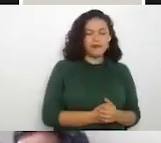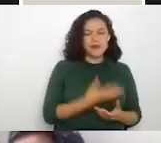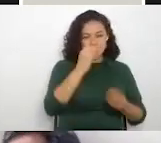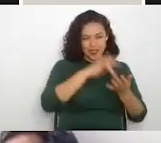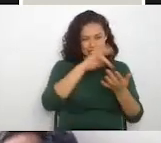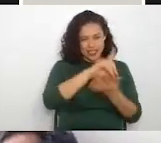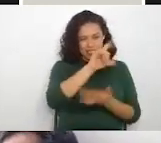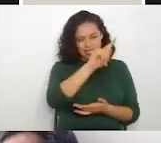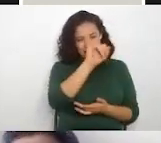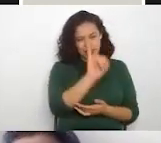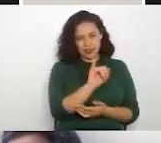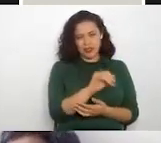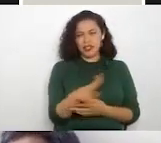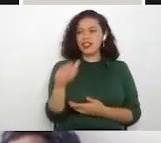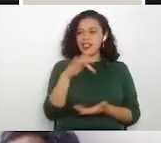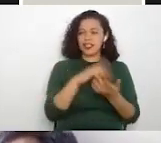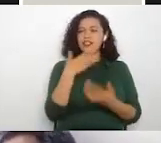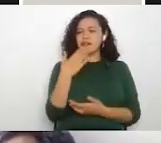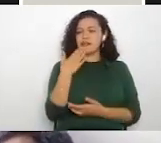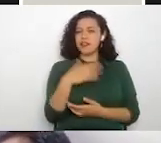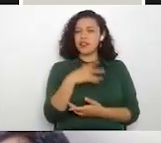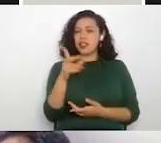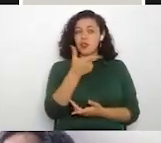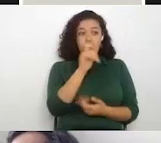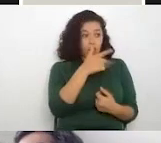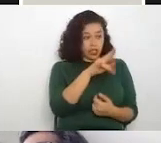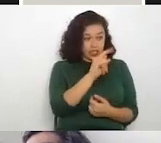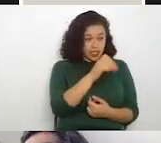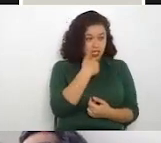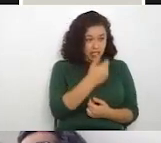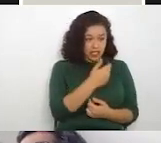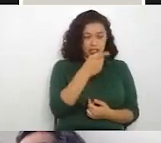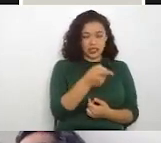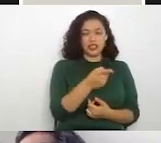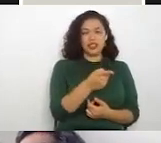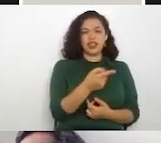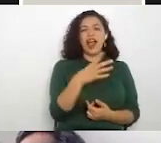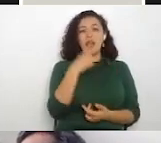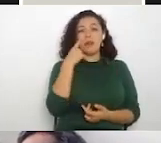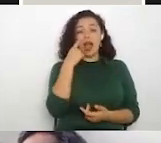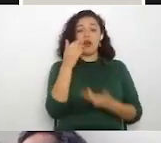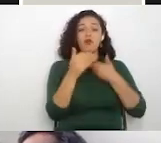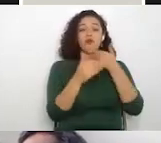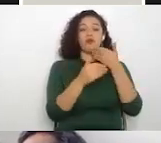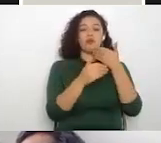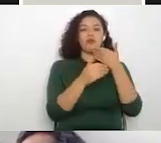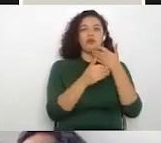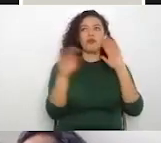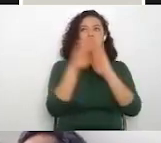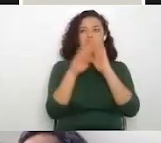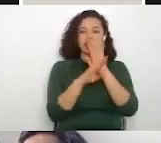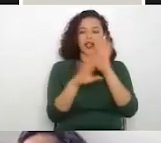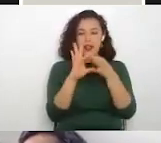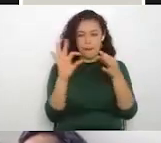Leti, muy bien. De nada. Leti, no sé si quieres comentar algo, sí. Aquí diríamos que hay un procedimiento para